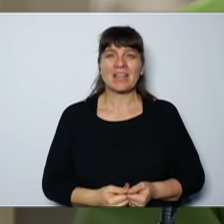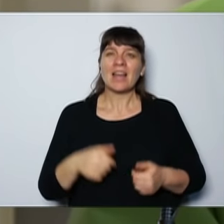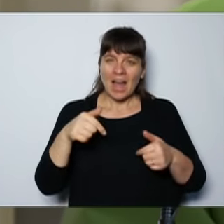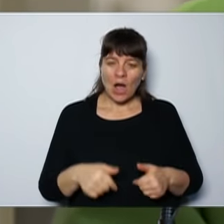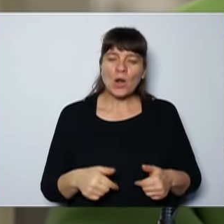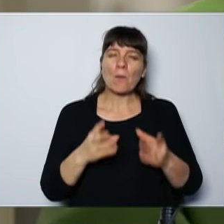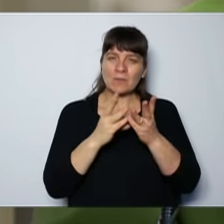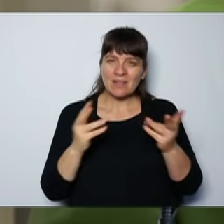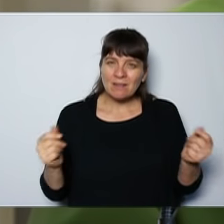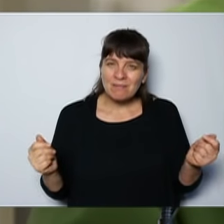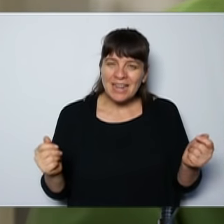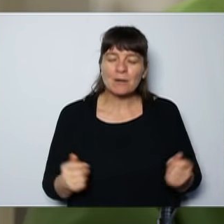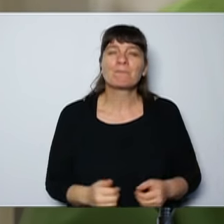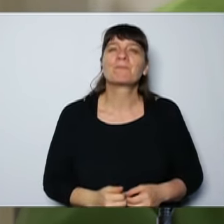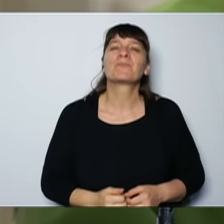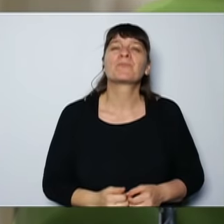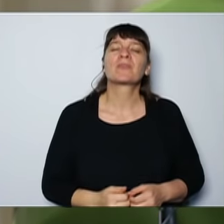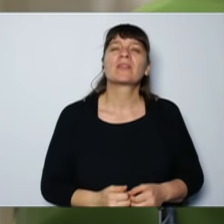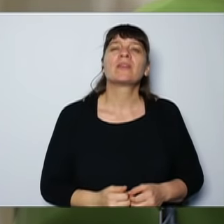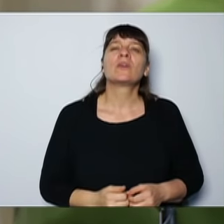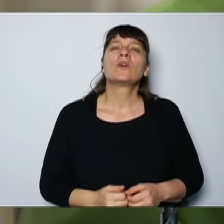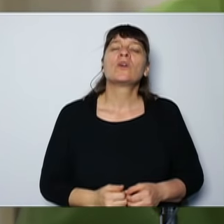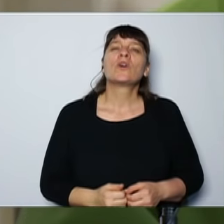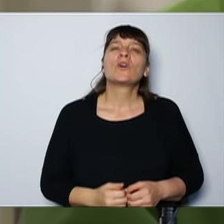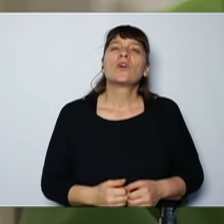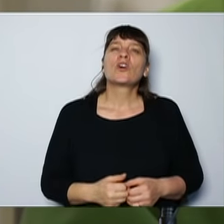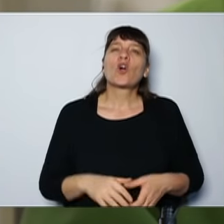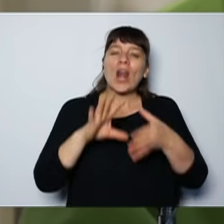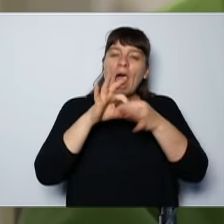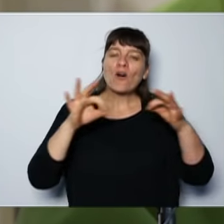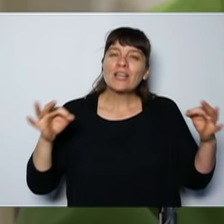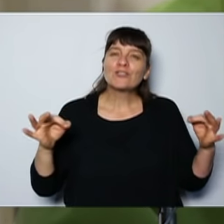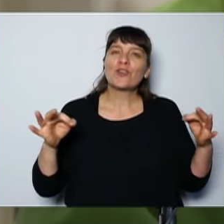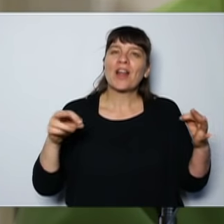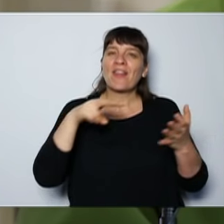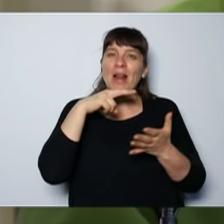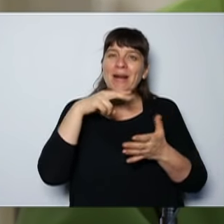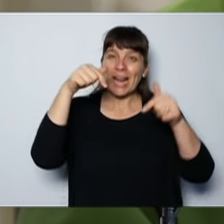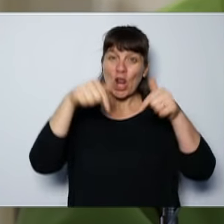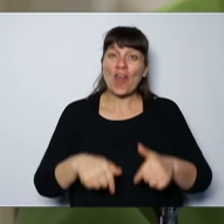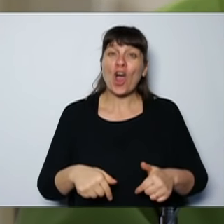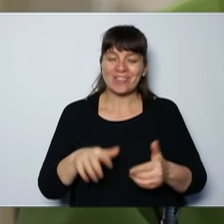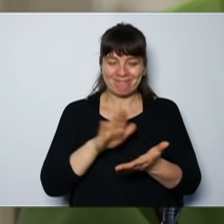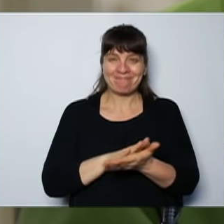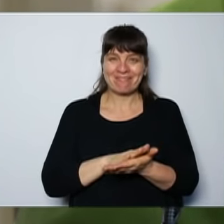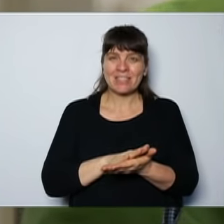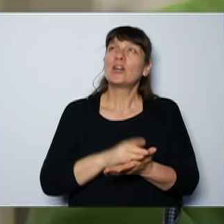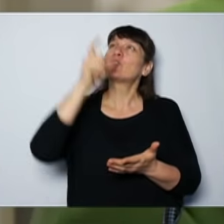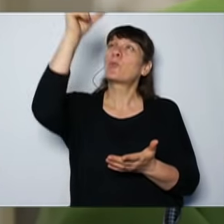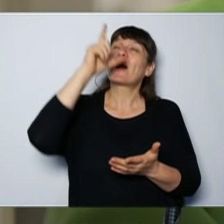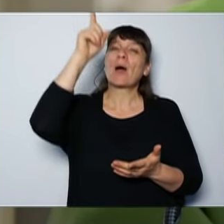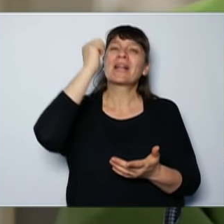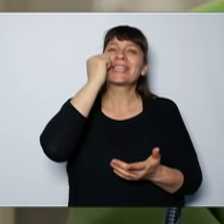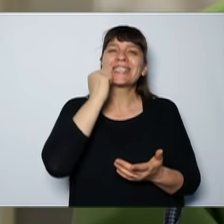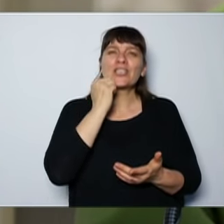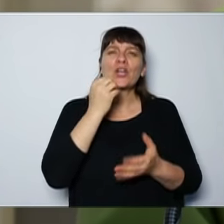Vamos a concluir con la antífona del Evangelio de hoy: tu